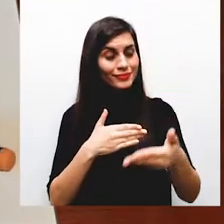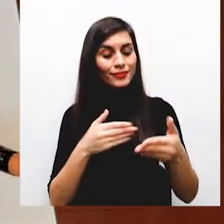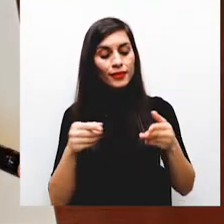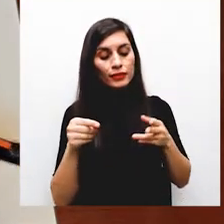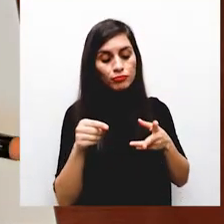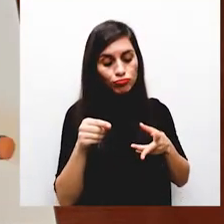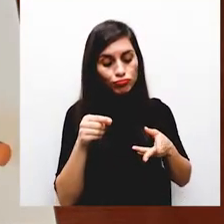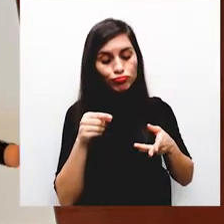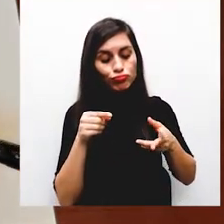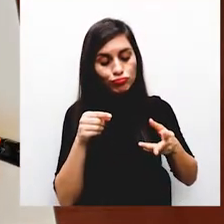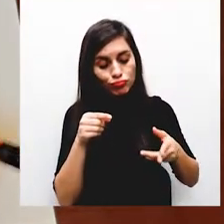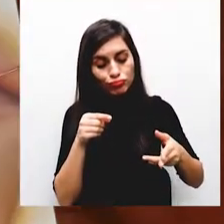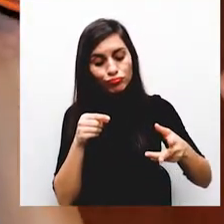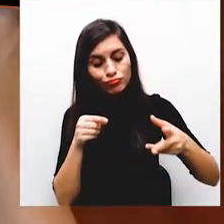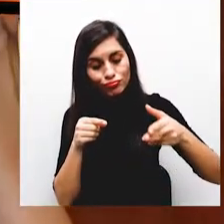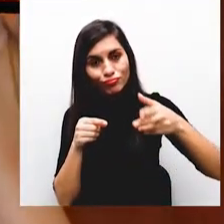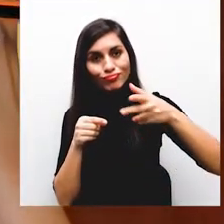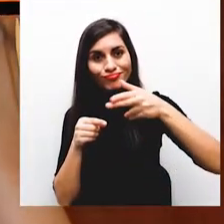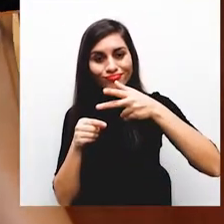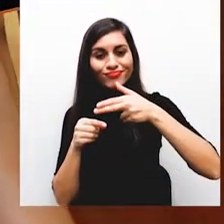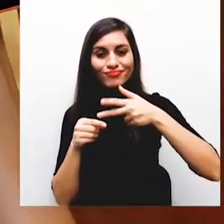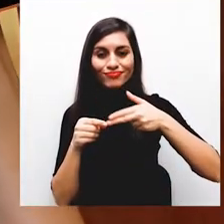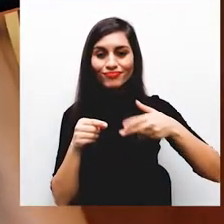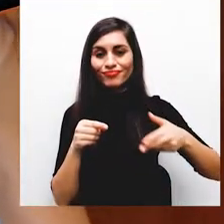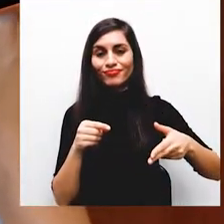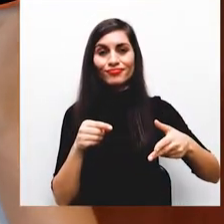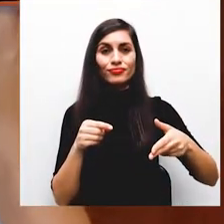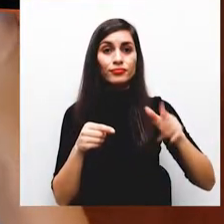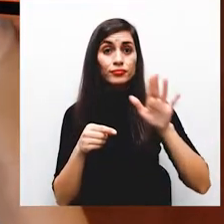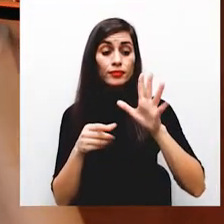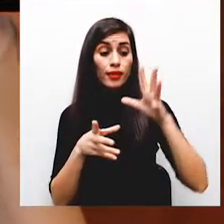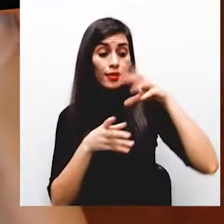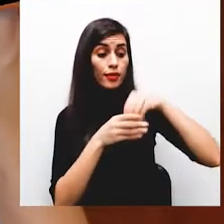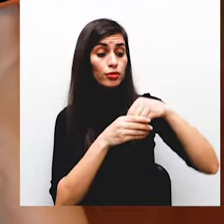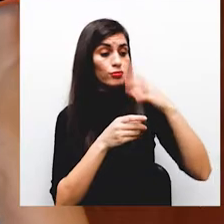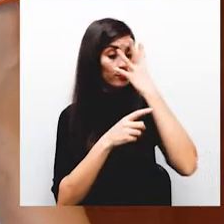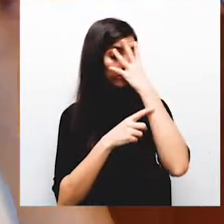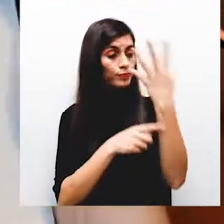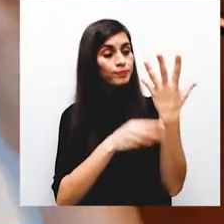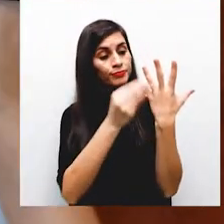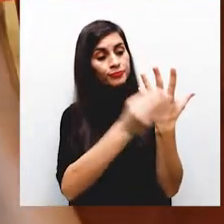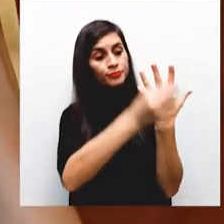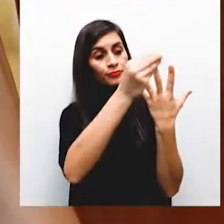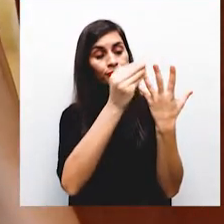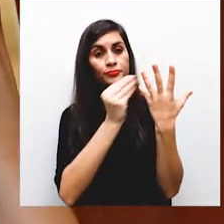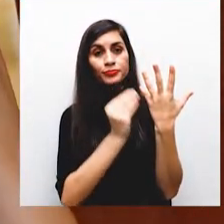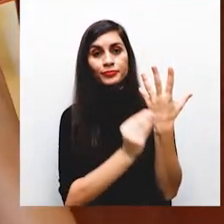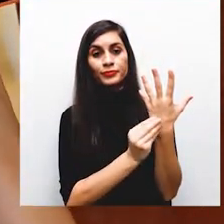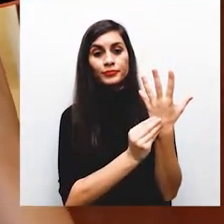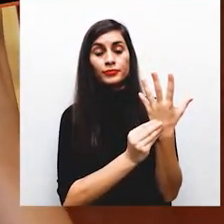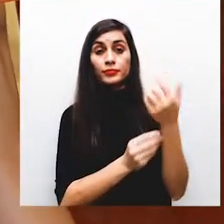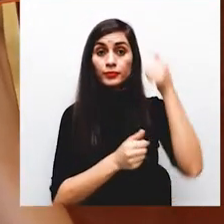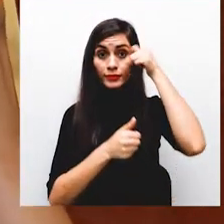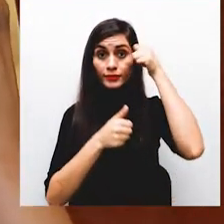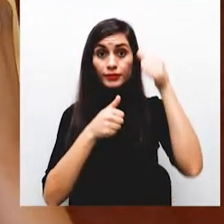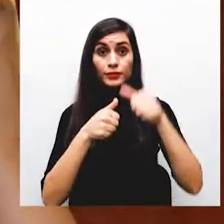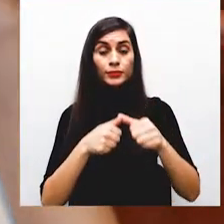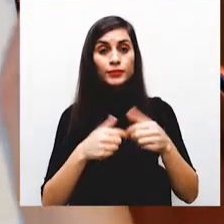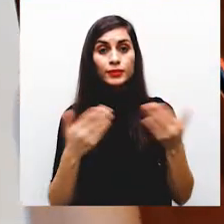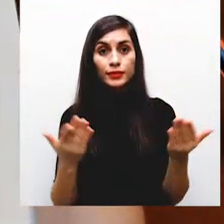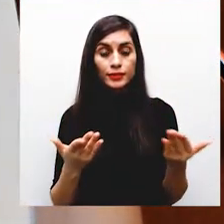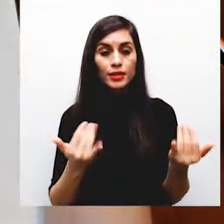vamos a convertir en un recorte para utilizarlo dentro de nuestra máscara. Recordemos que estamos